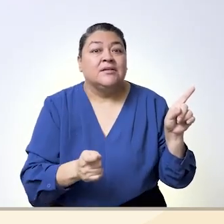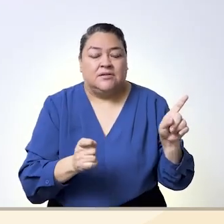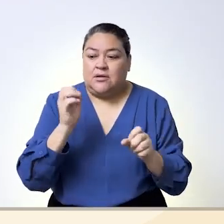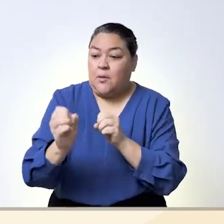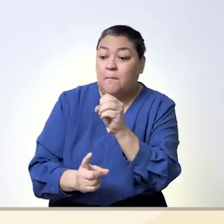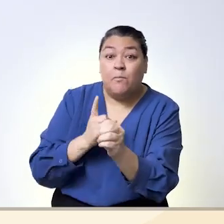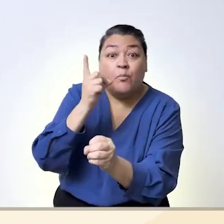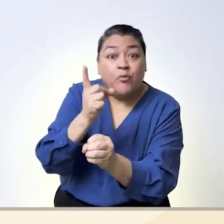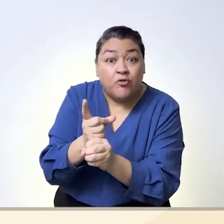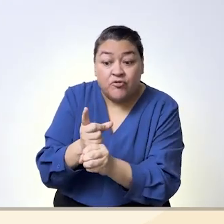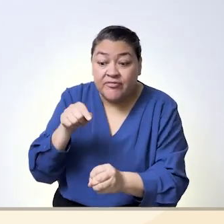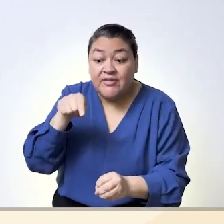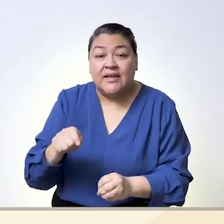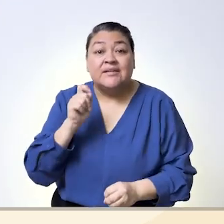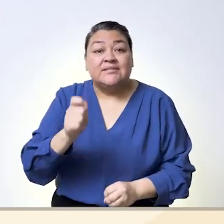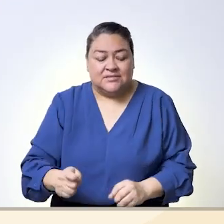de la